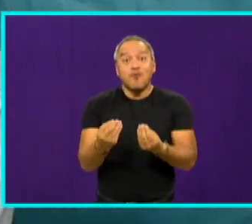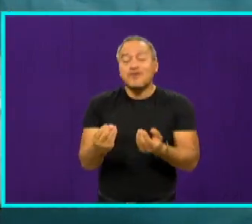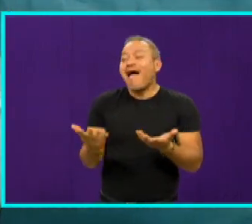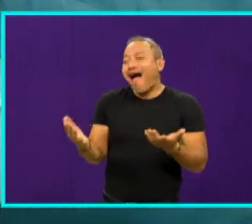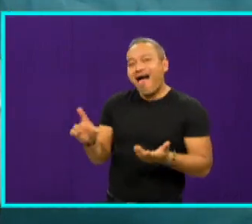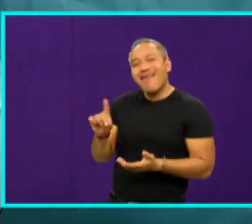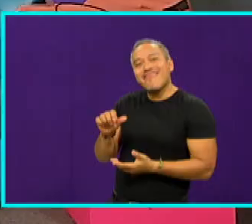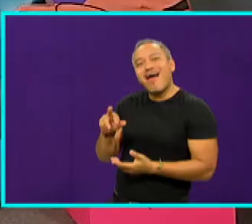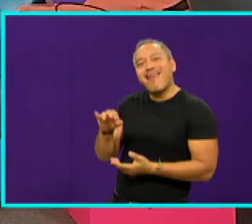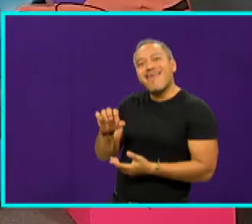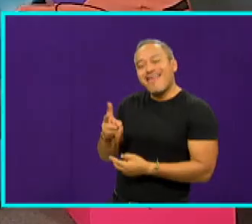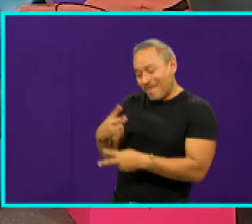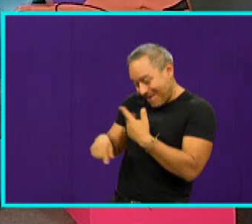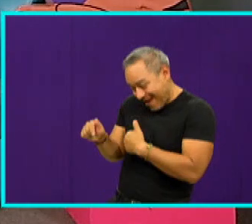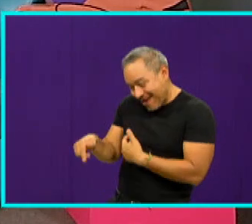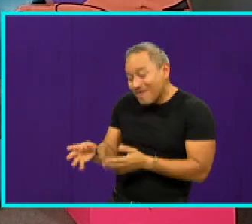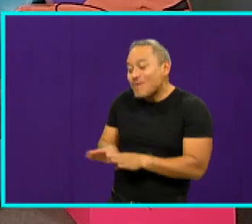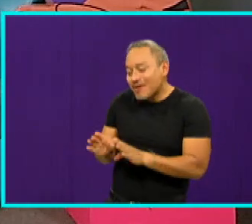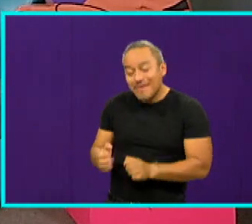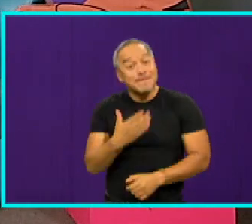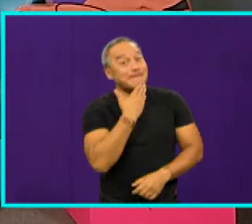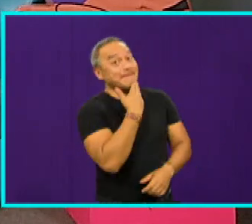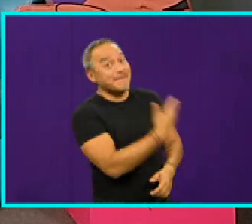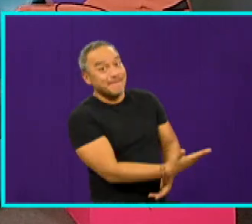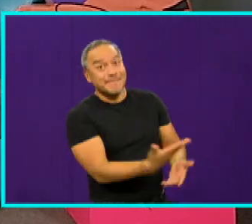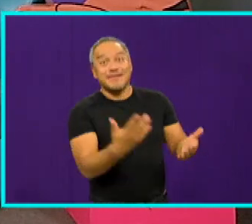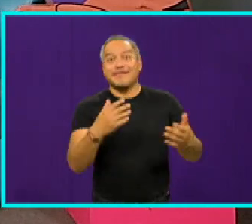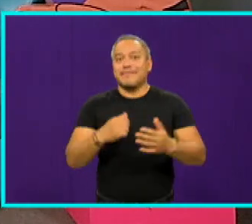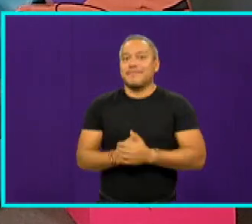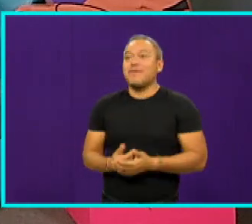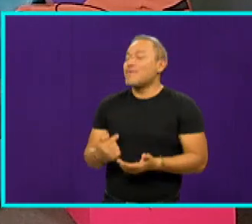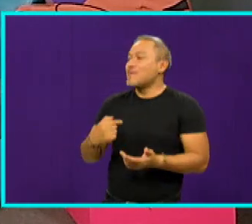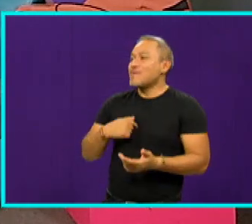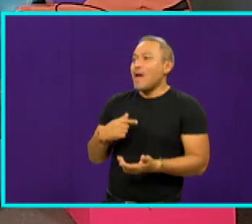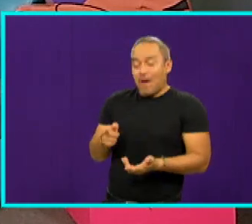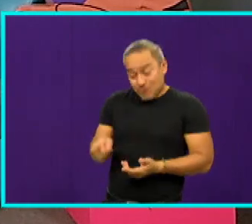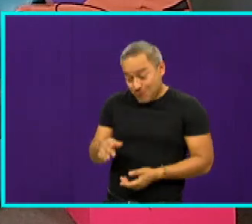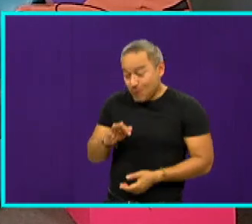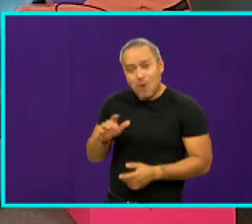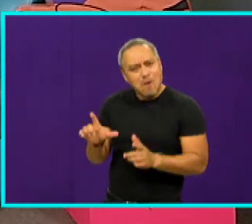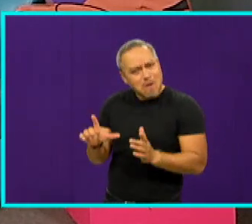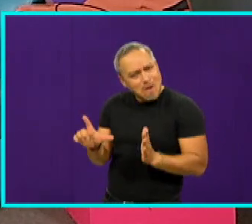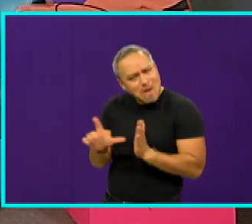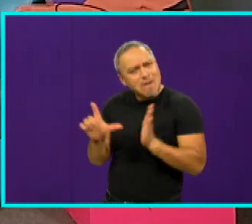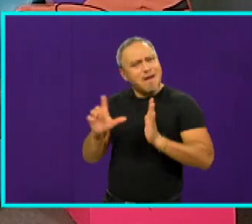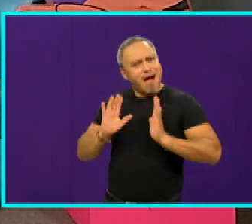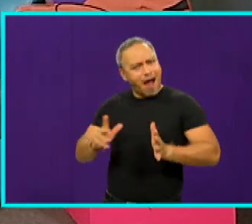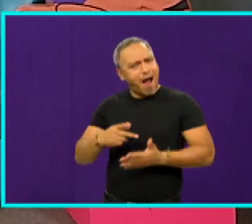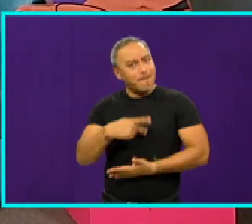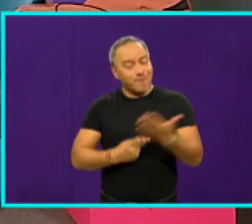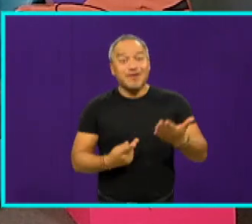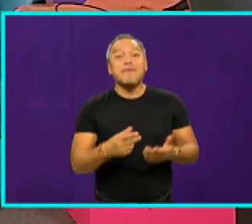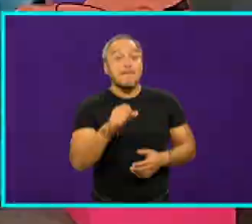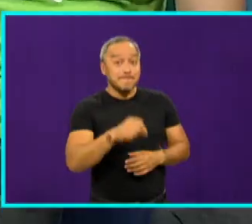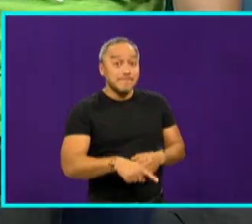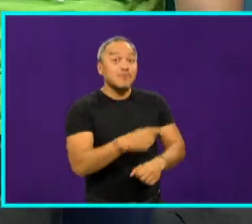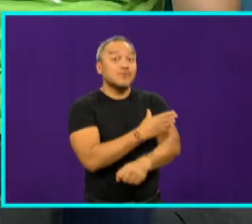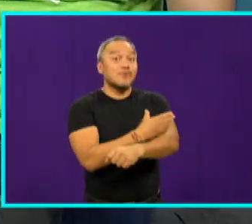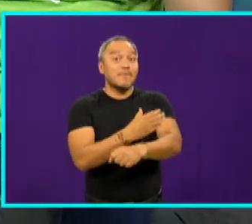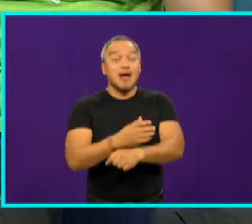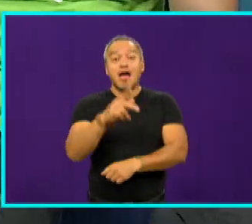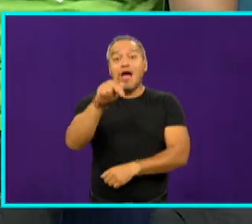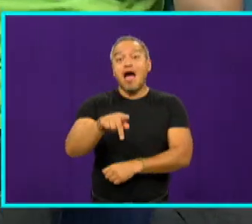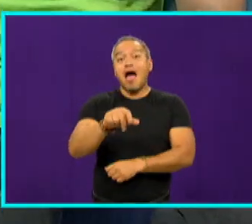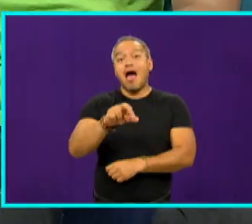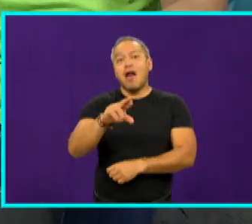¿Cómo estás, Dariel? Bien. ¿Bien? ¿Sí? Cool, muy listo para el programa. Sí, y también está Carol. Hola, ¿cómo estás, Carol? Amigos.